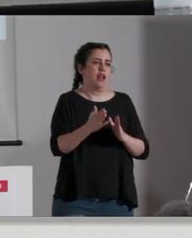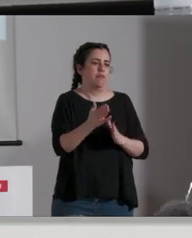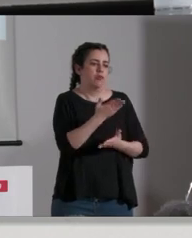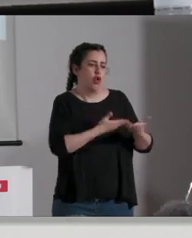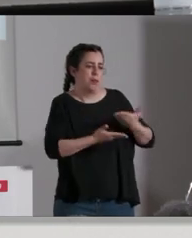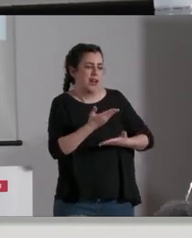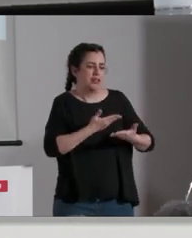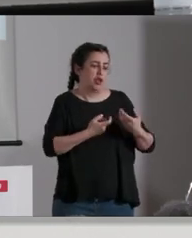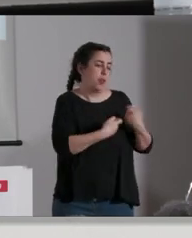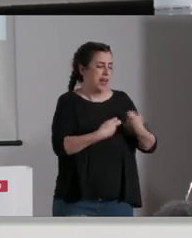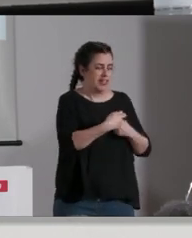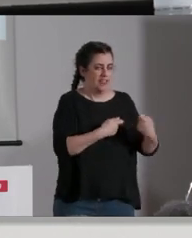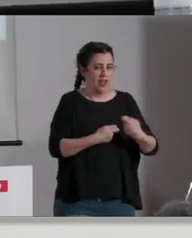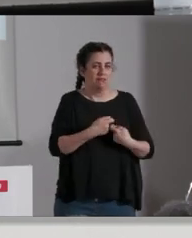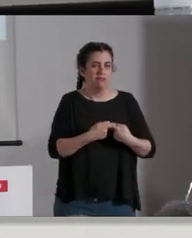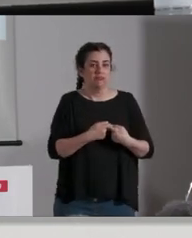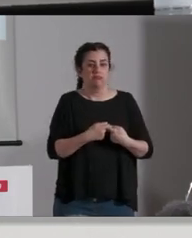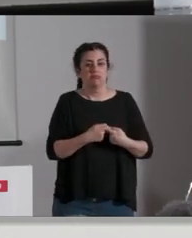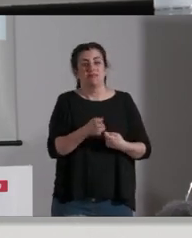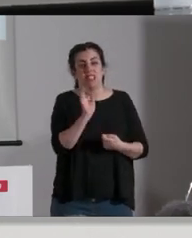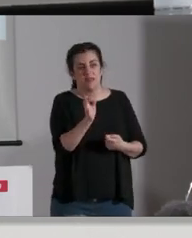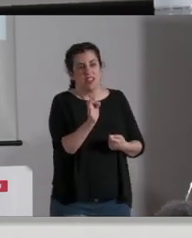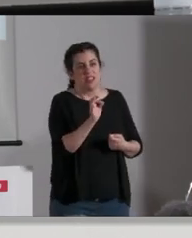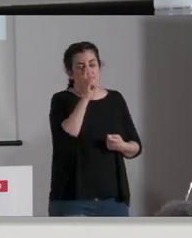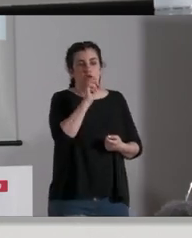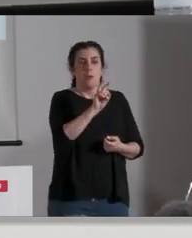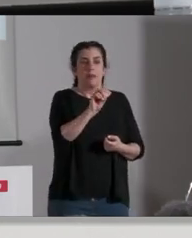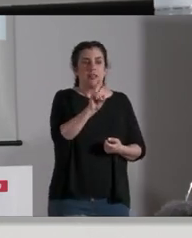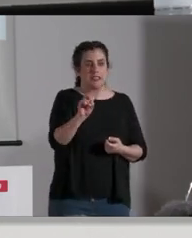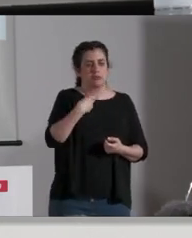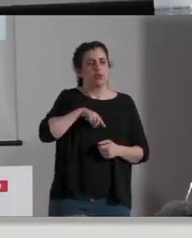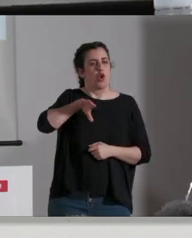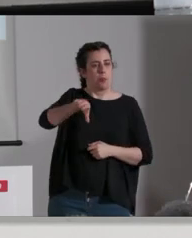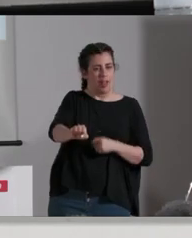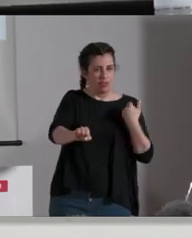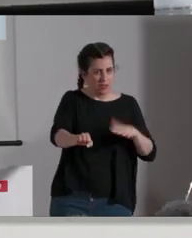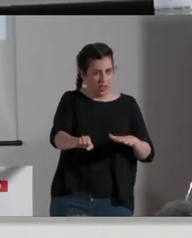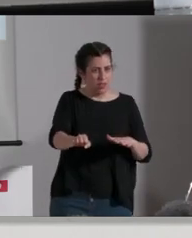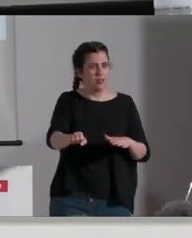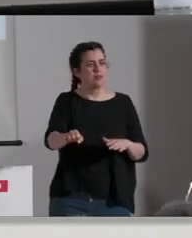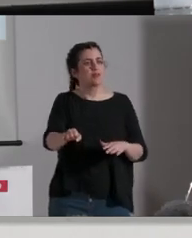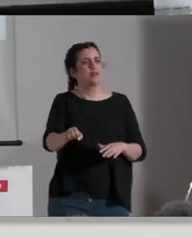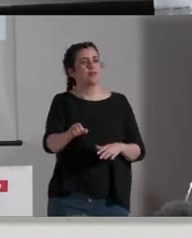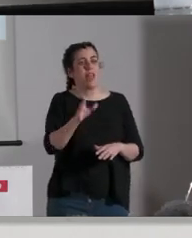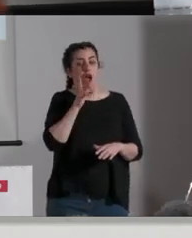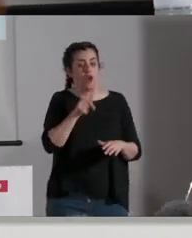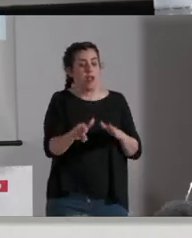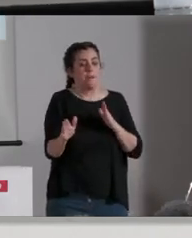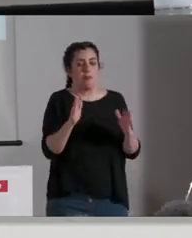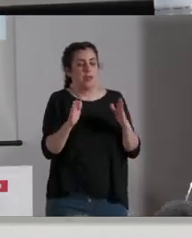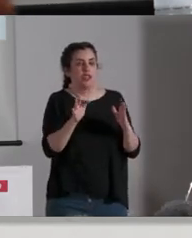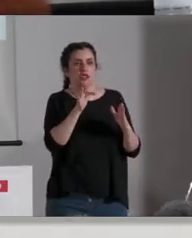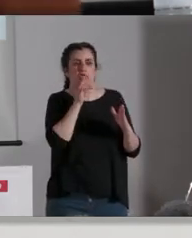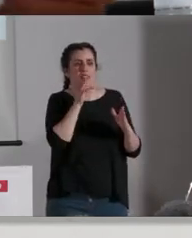en ello estamos, ¿no? Es verdad que en 2020 hicimos la compra y estamos en un momento en el que todavía nos estamos